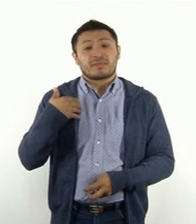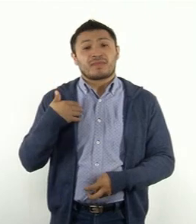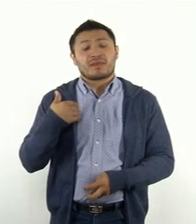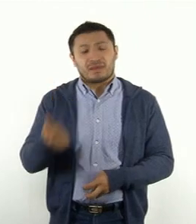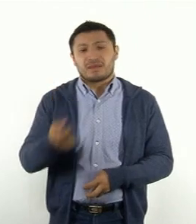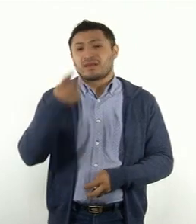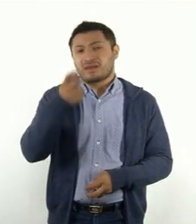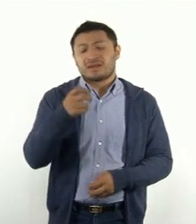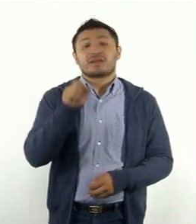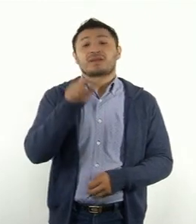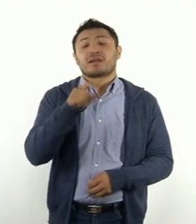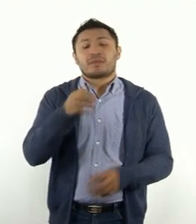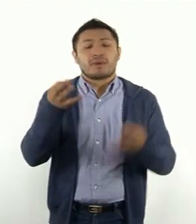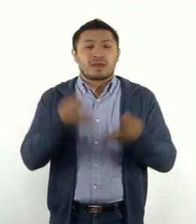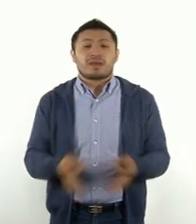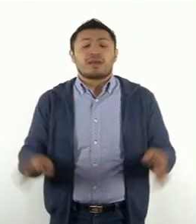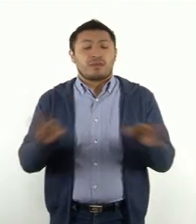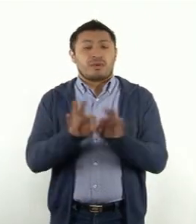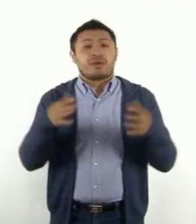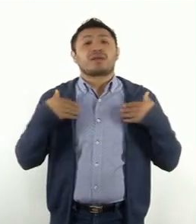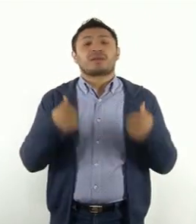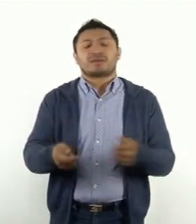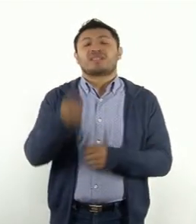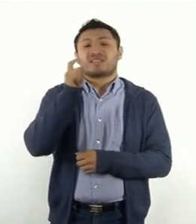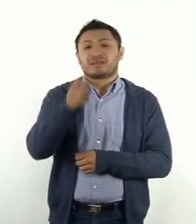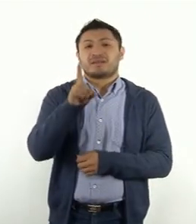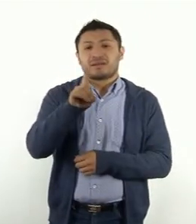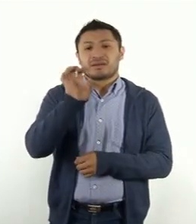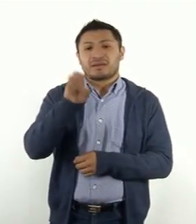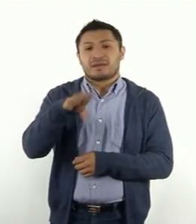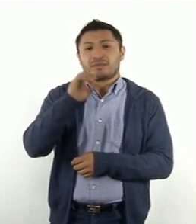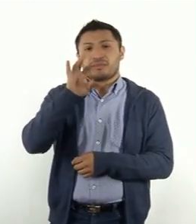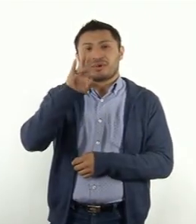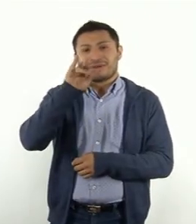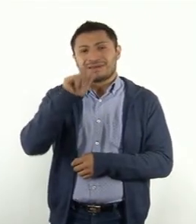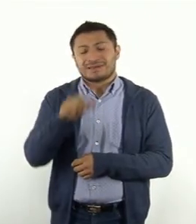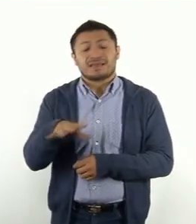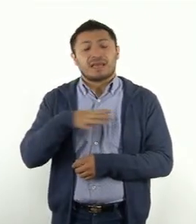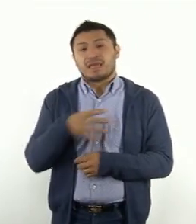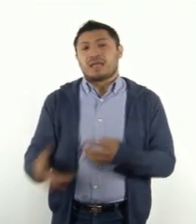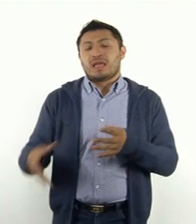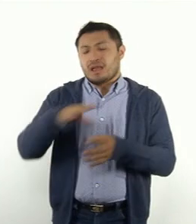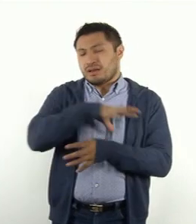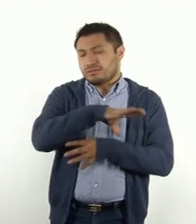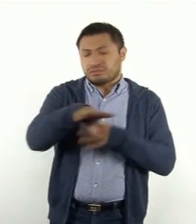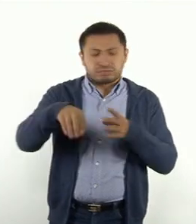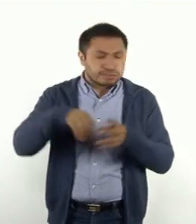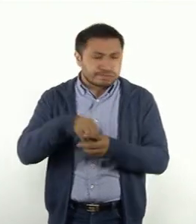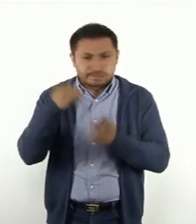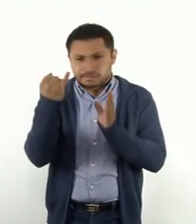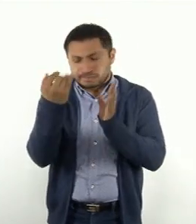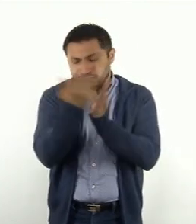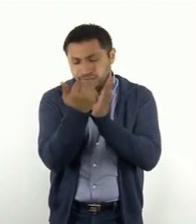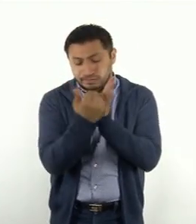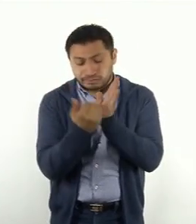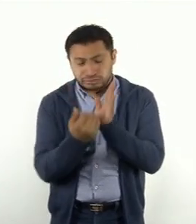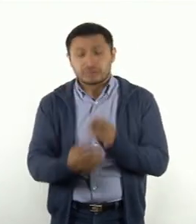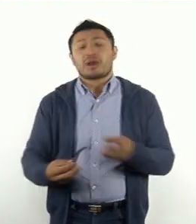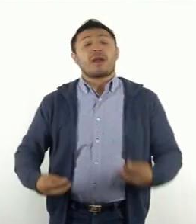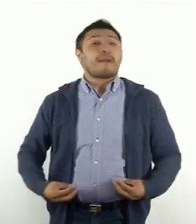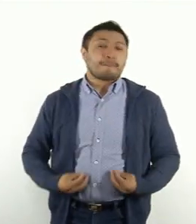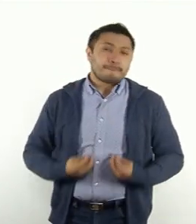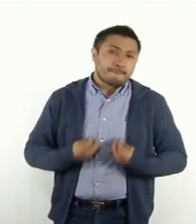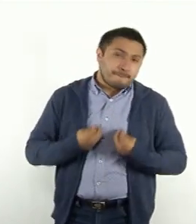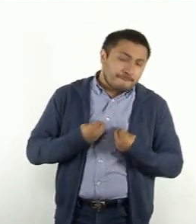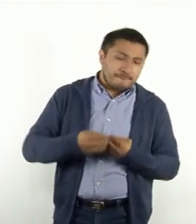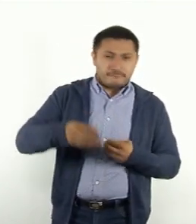entender que la democracia, además de un conjunto de instituciones específicas de gobierno, es vivir en concordancia